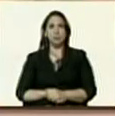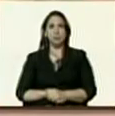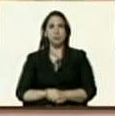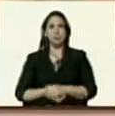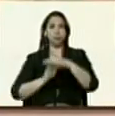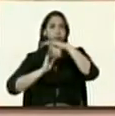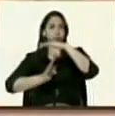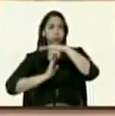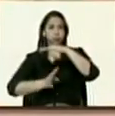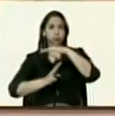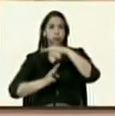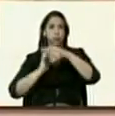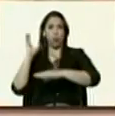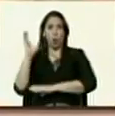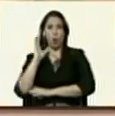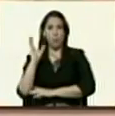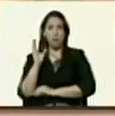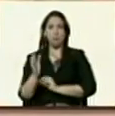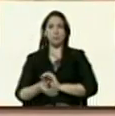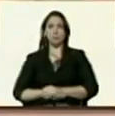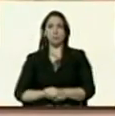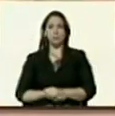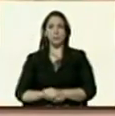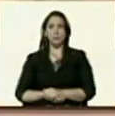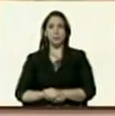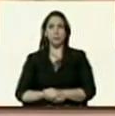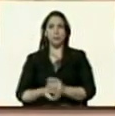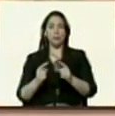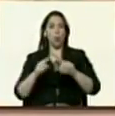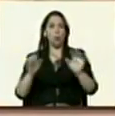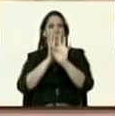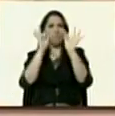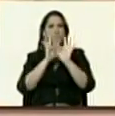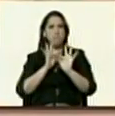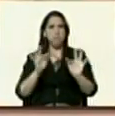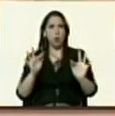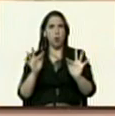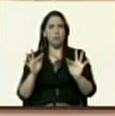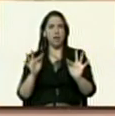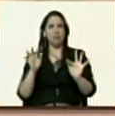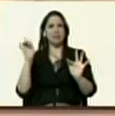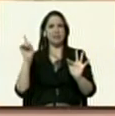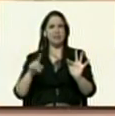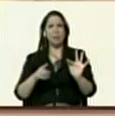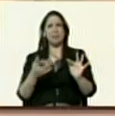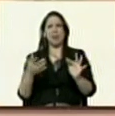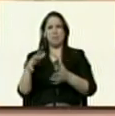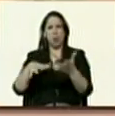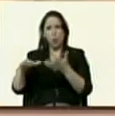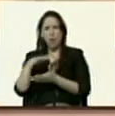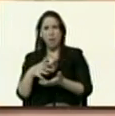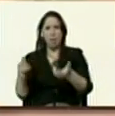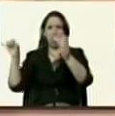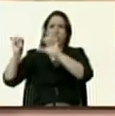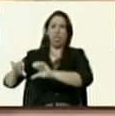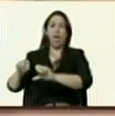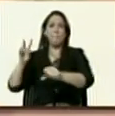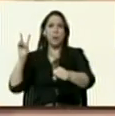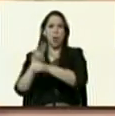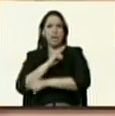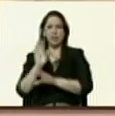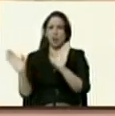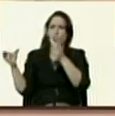migración de Colombia. Otra forma de desbordamiento es la violencia, que